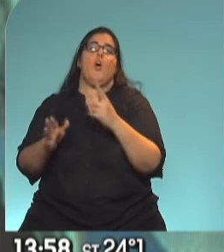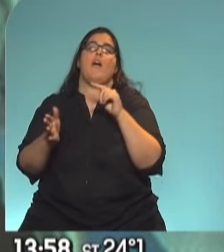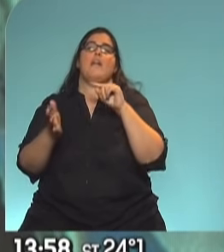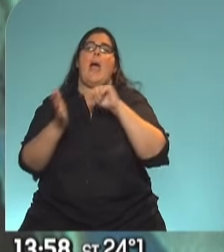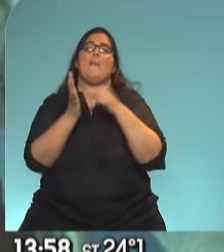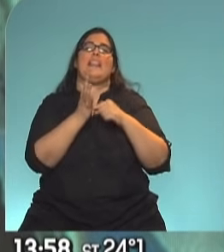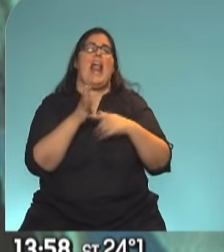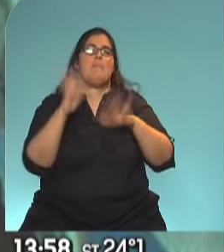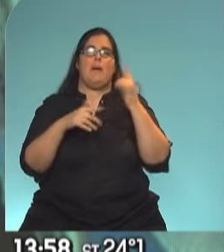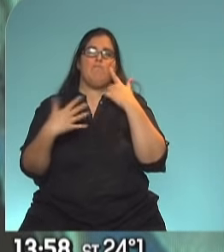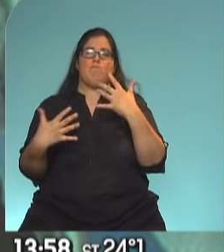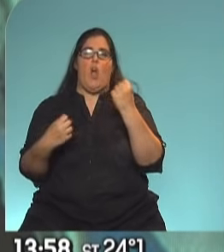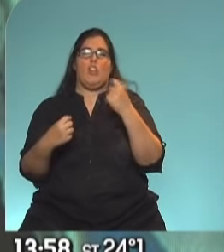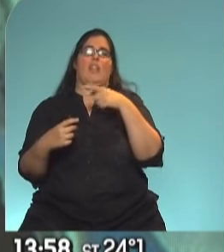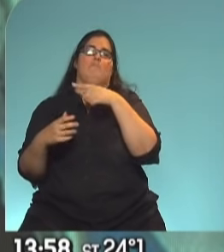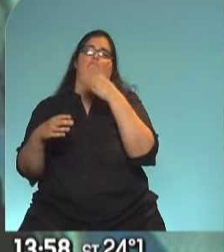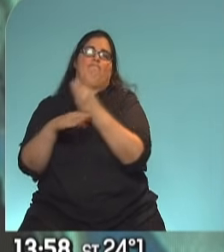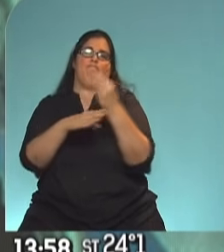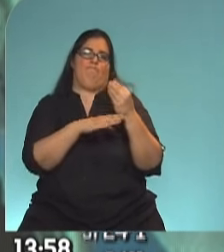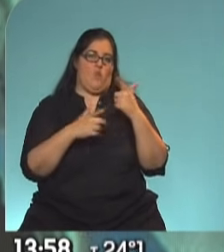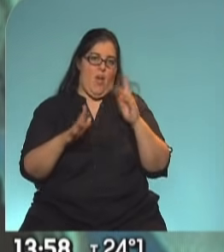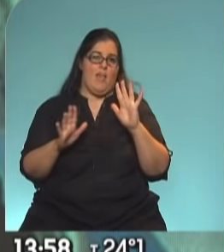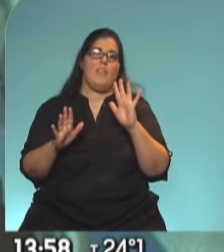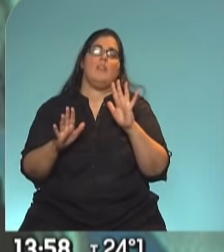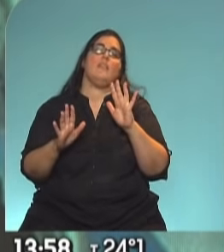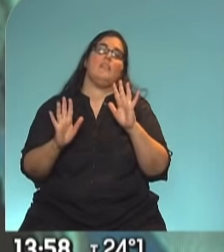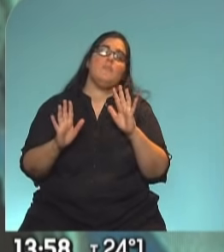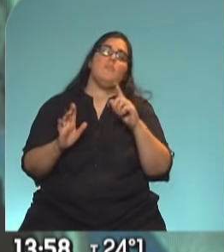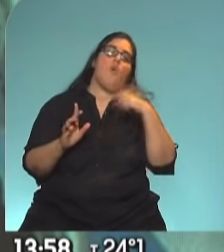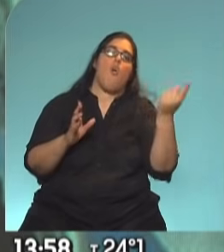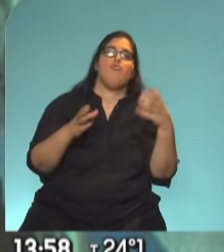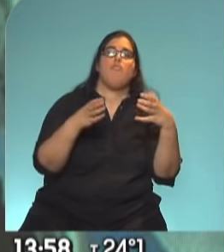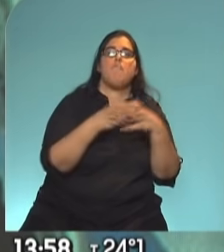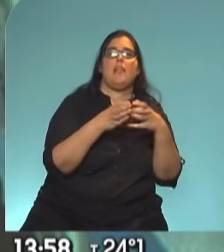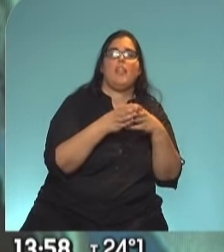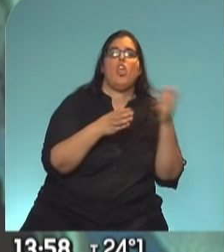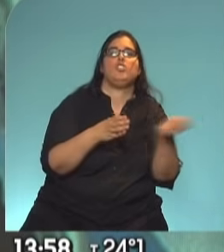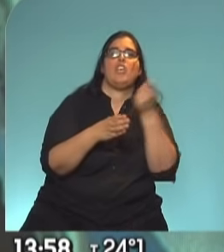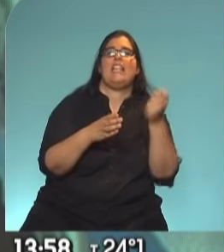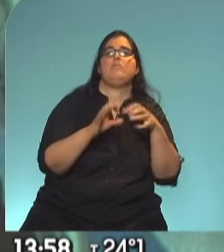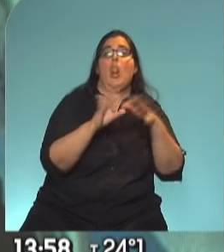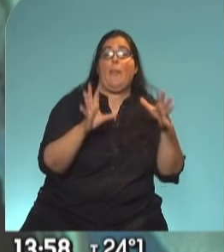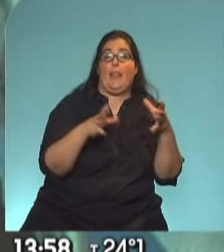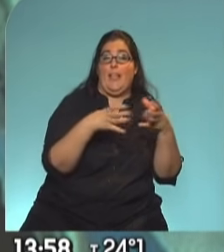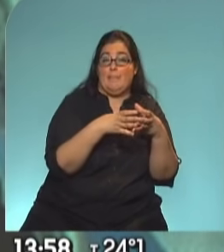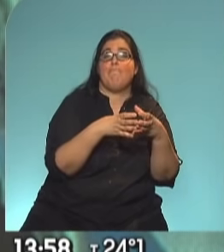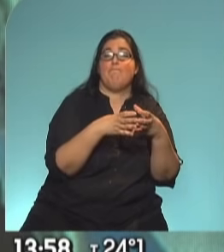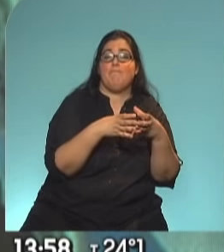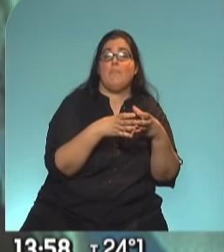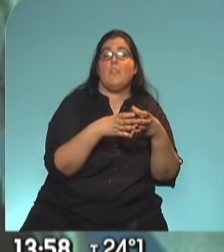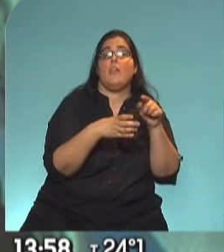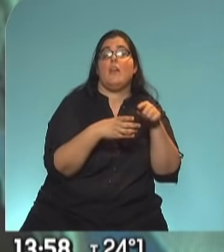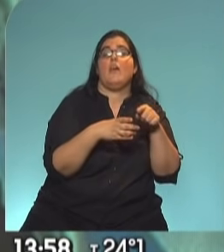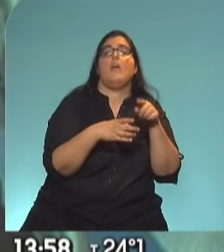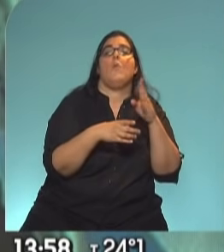capitales. Detrás ahí tiene el Partido Socialismo y Libertad, que quiere con de